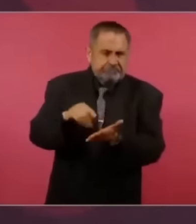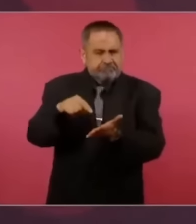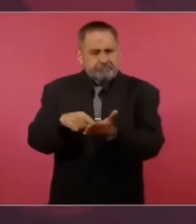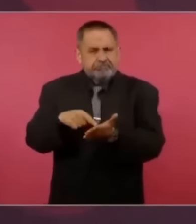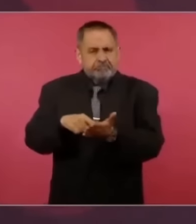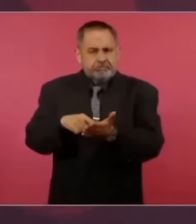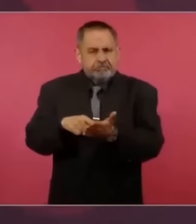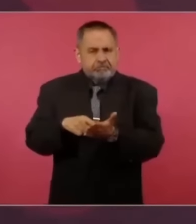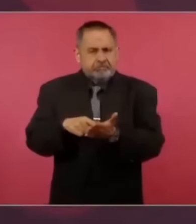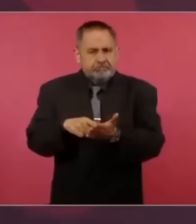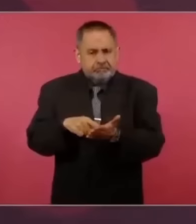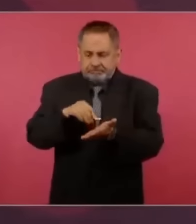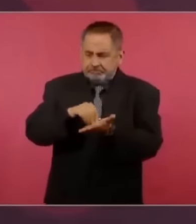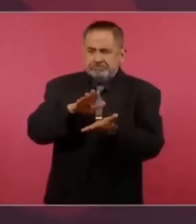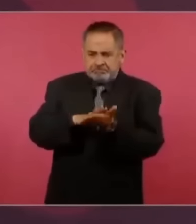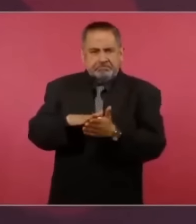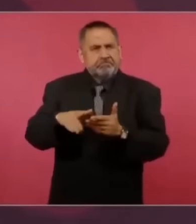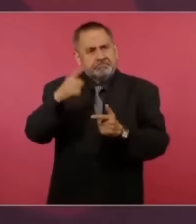el presidente